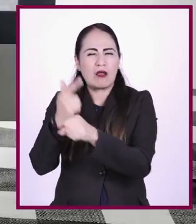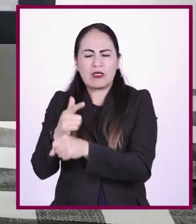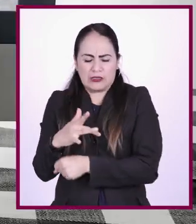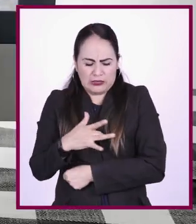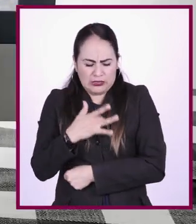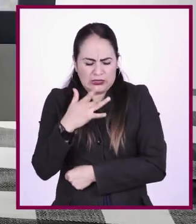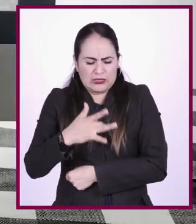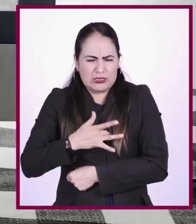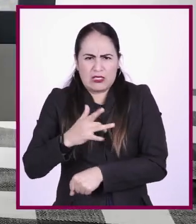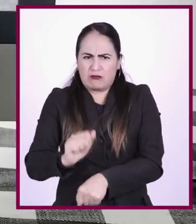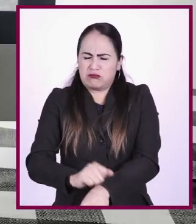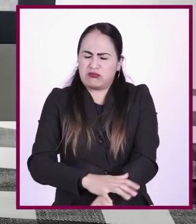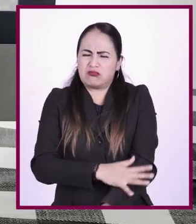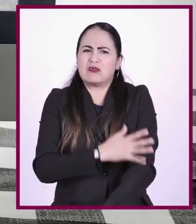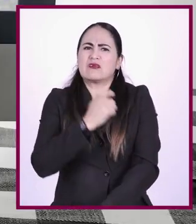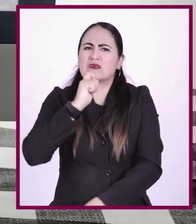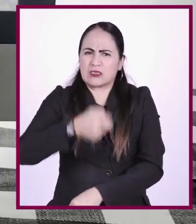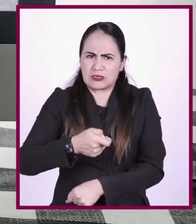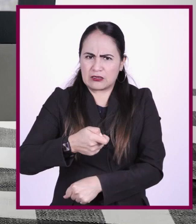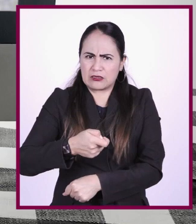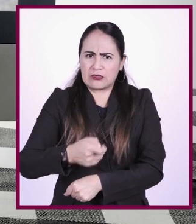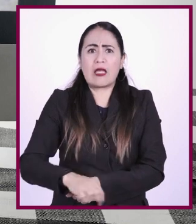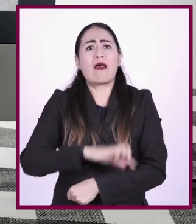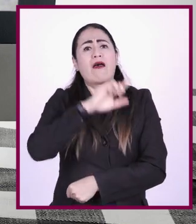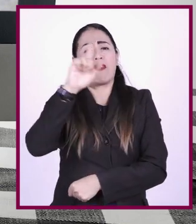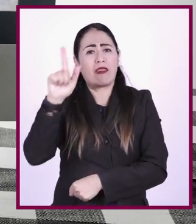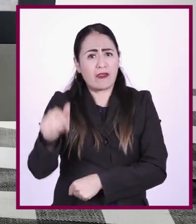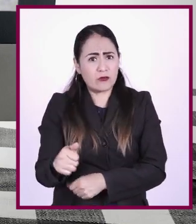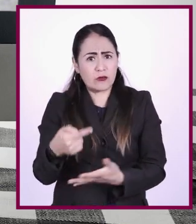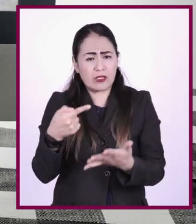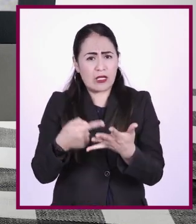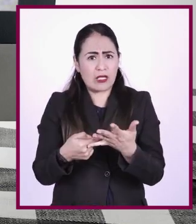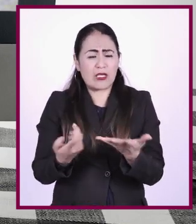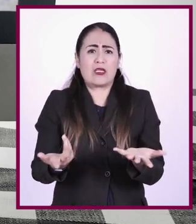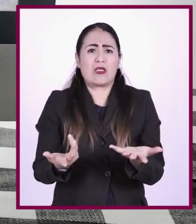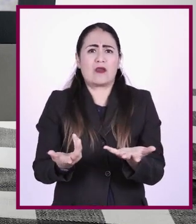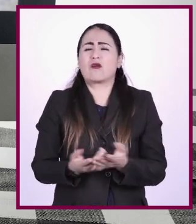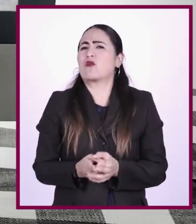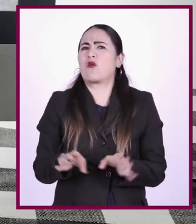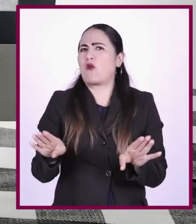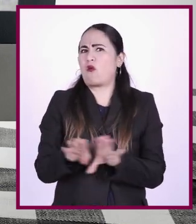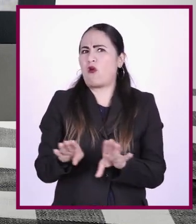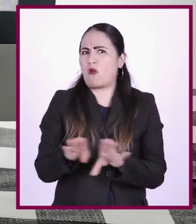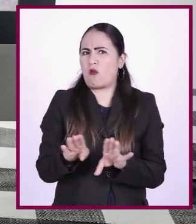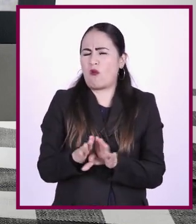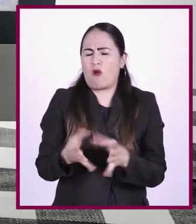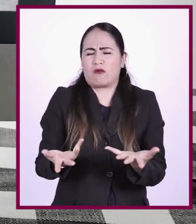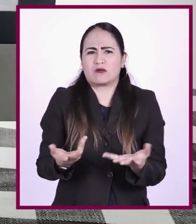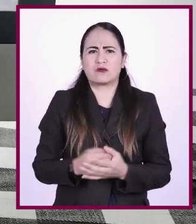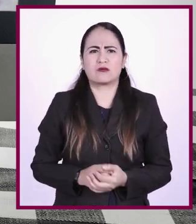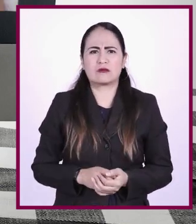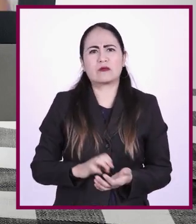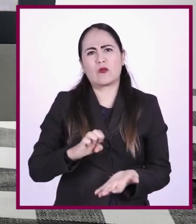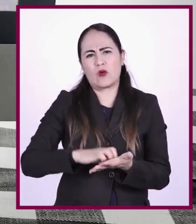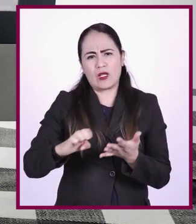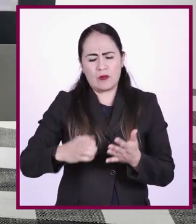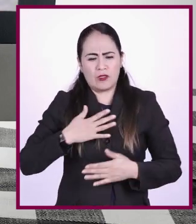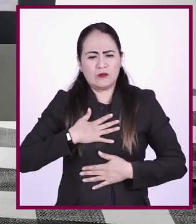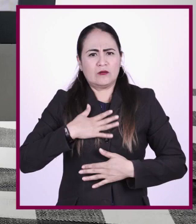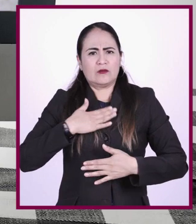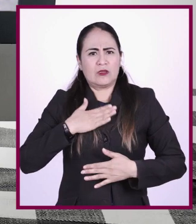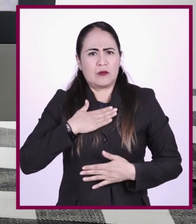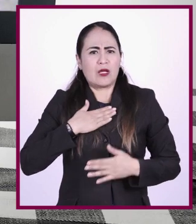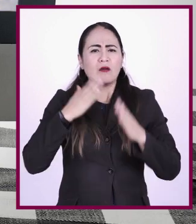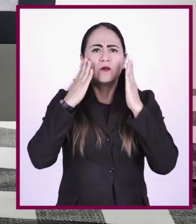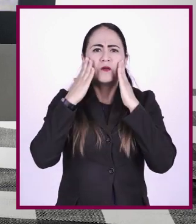y describe muy claramente dónde estás experimentando esa emoción, ya sea en el pecho, en la cara, en la